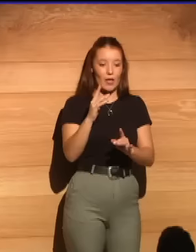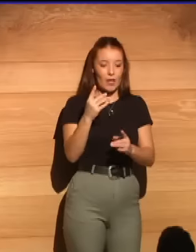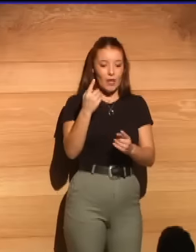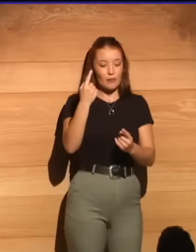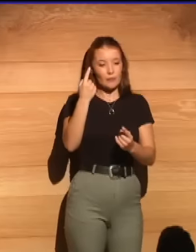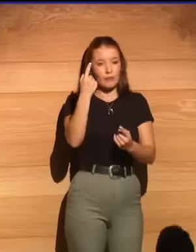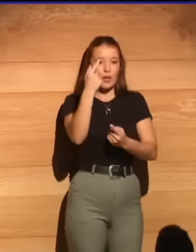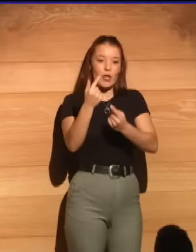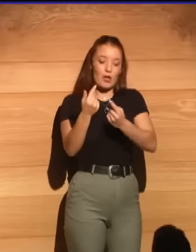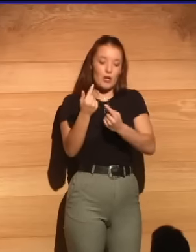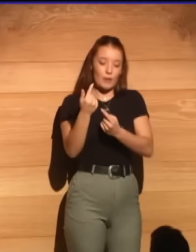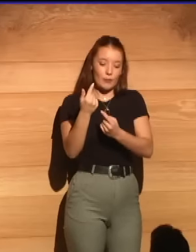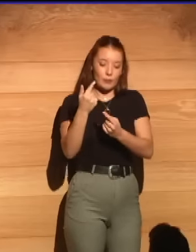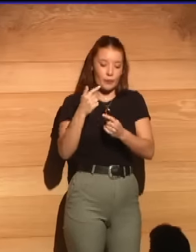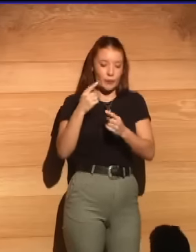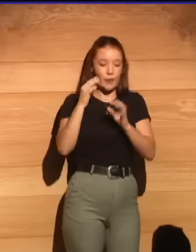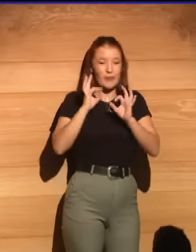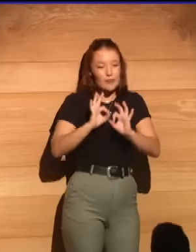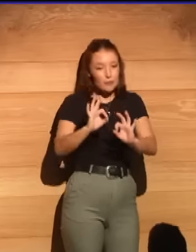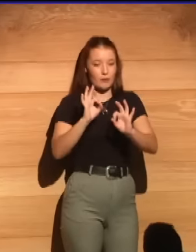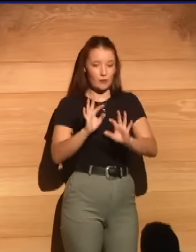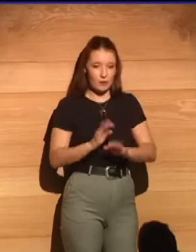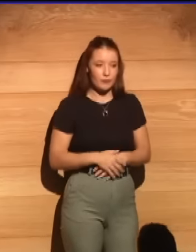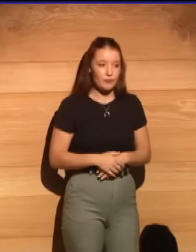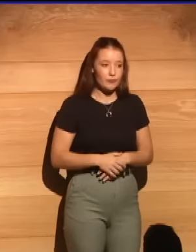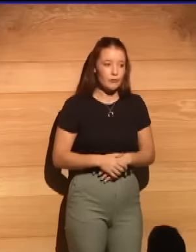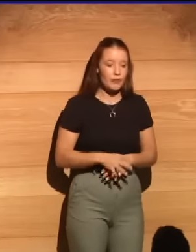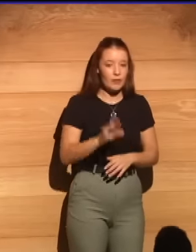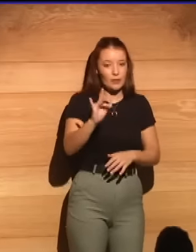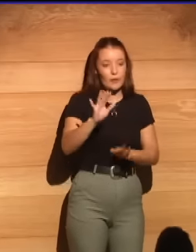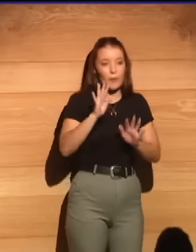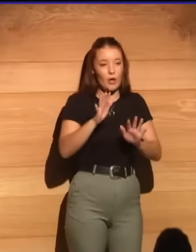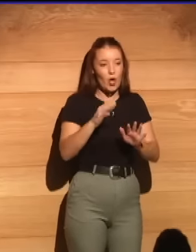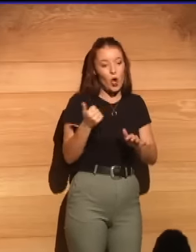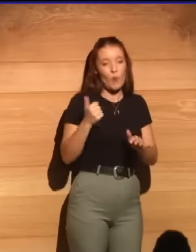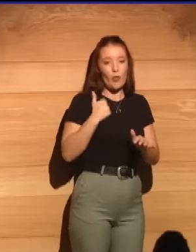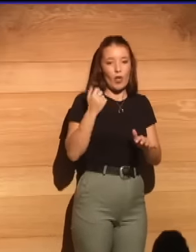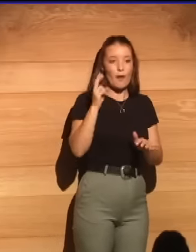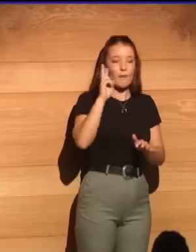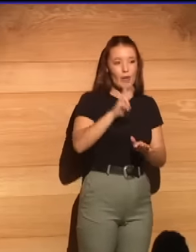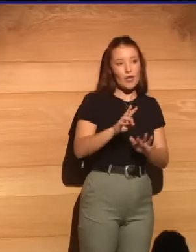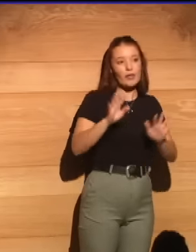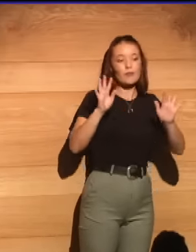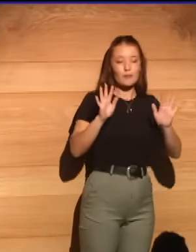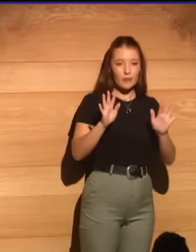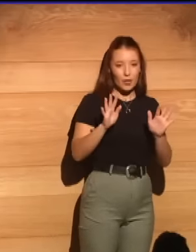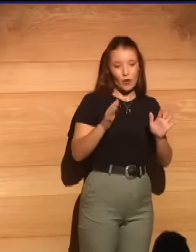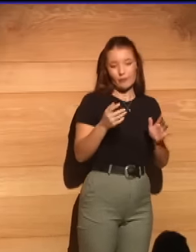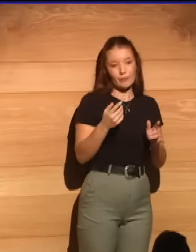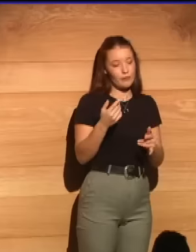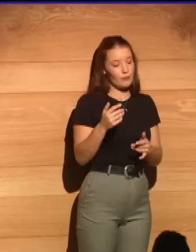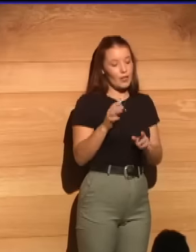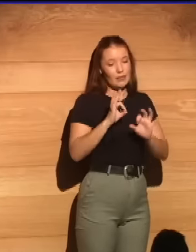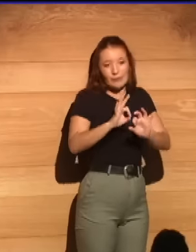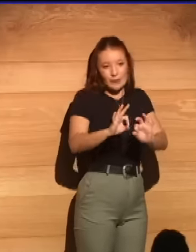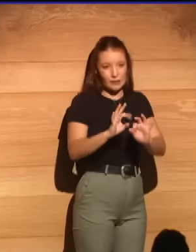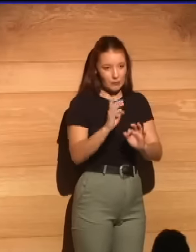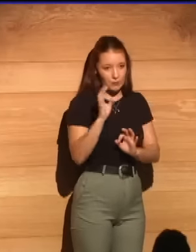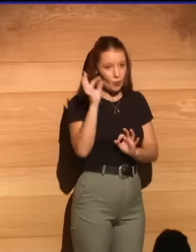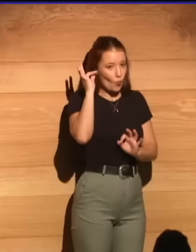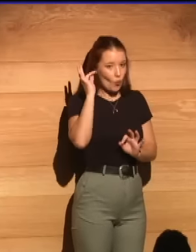el hombre es como más listo, ¿no? Como ve la oportunidad, entonces ve que ahí pues hay el spotlight, ¿no? Yo creo que hay temas también de las mujeres